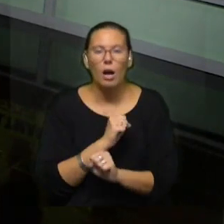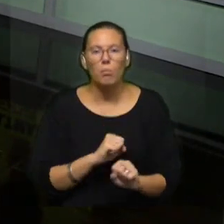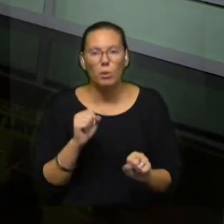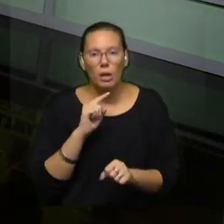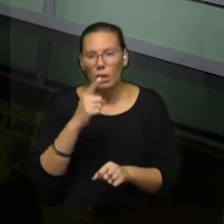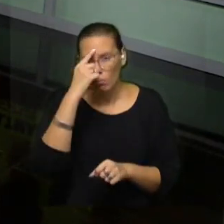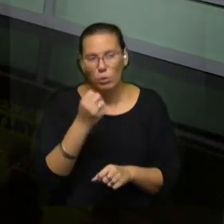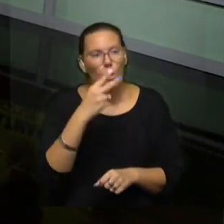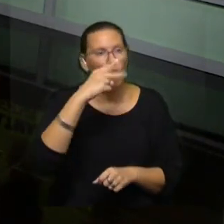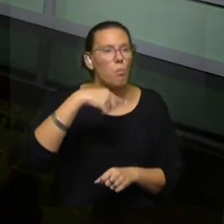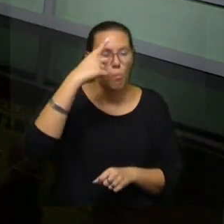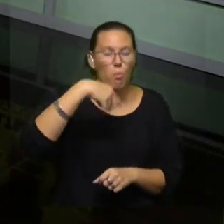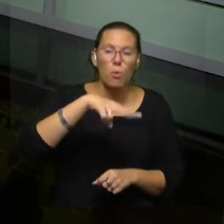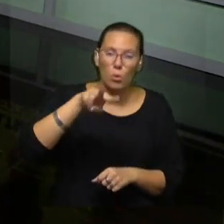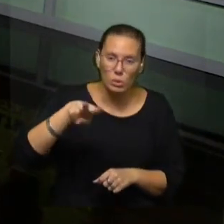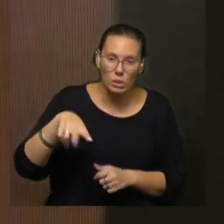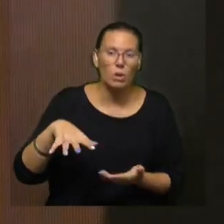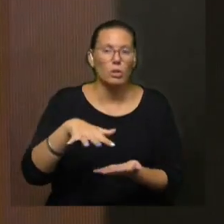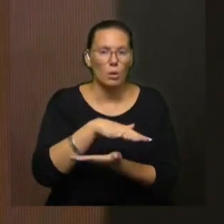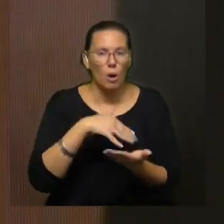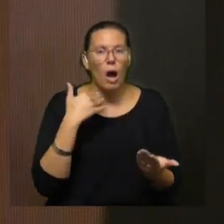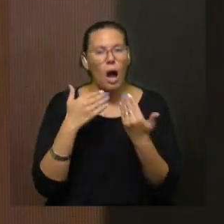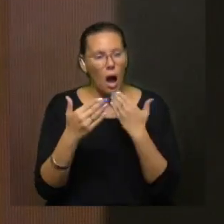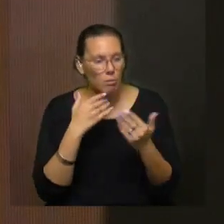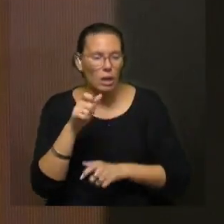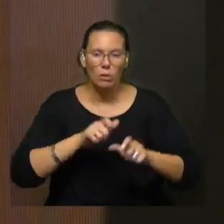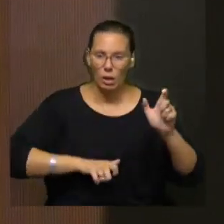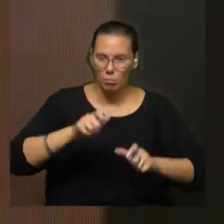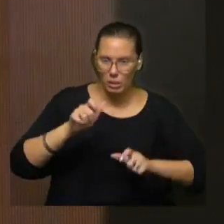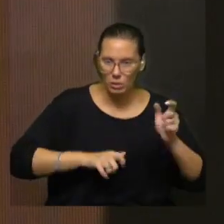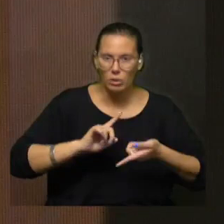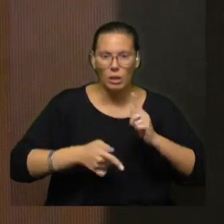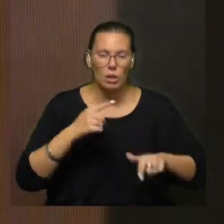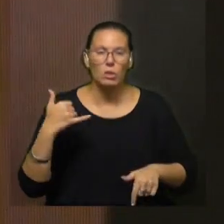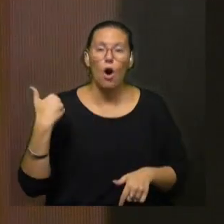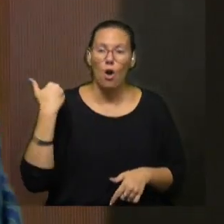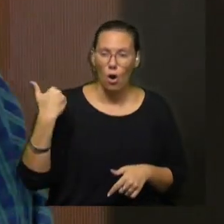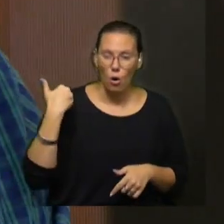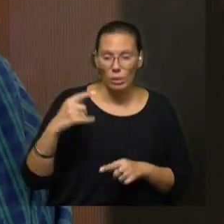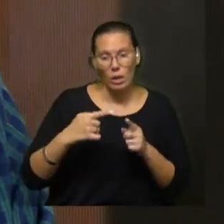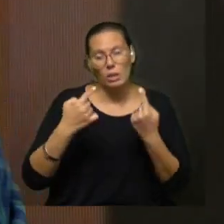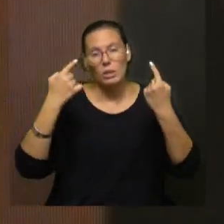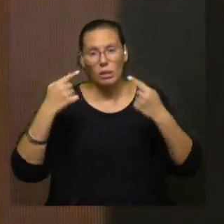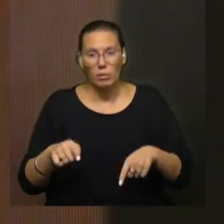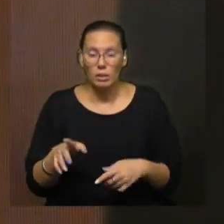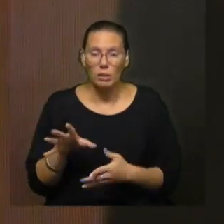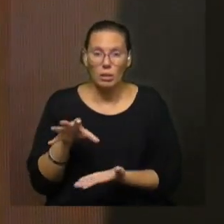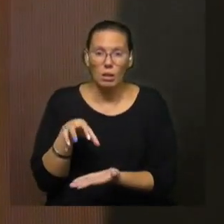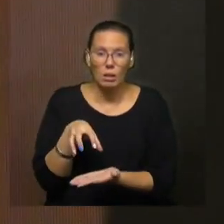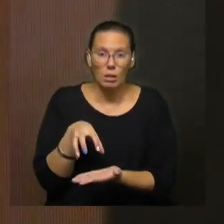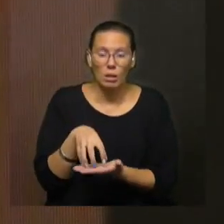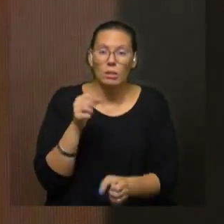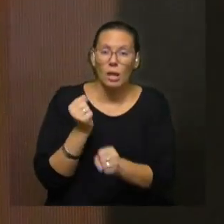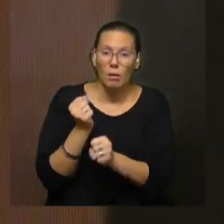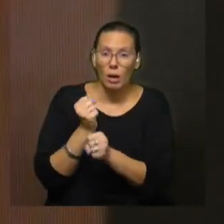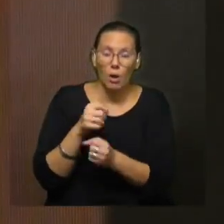concepción museística del espacio, dialogar con la comunidad, vincularse con la juventud, etc. Y otra cosa es cuando eso, trabajas